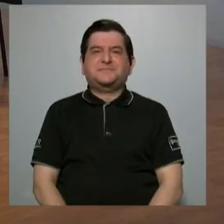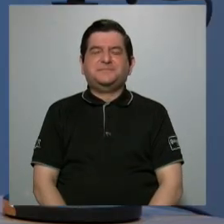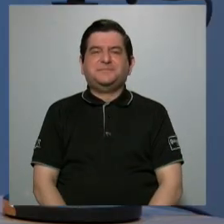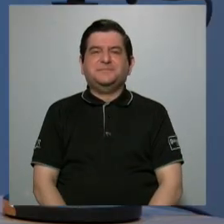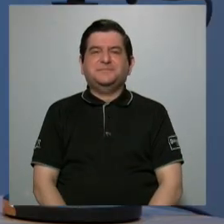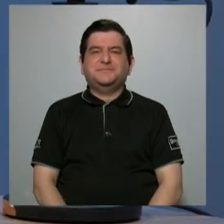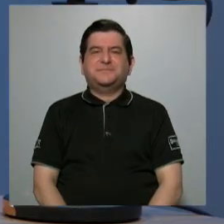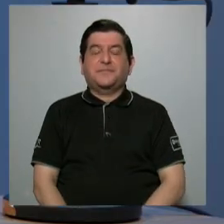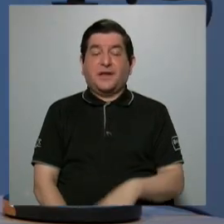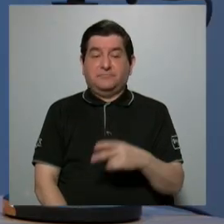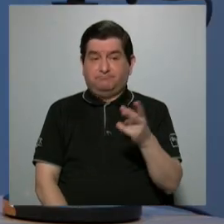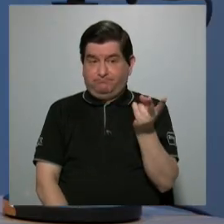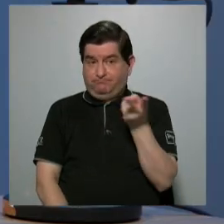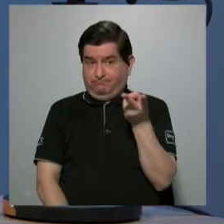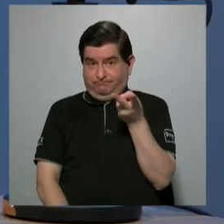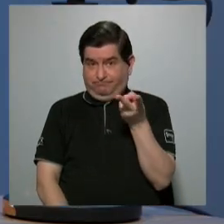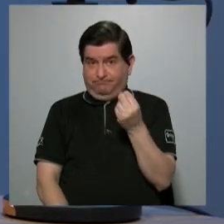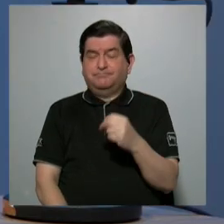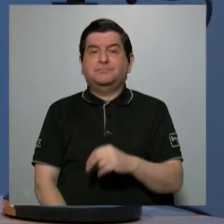y ellos